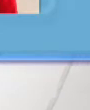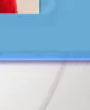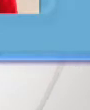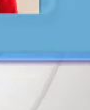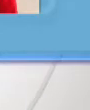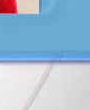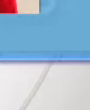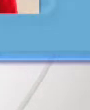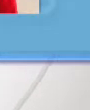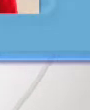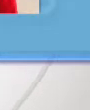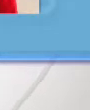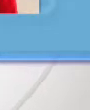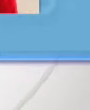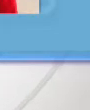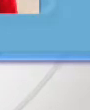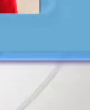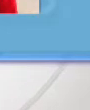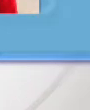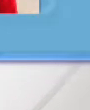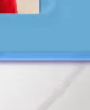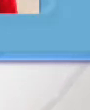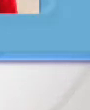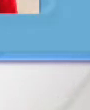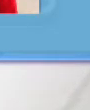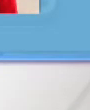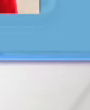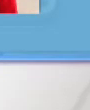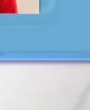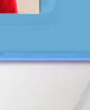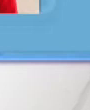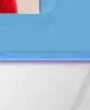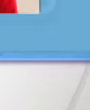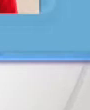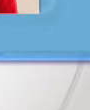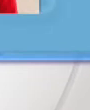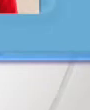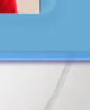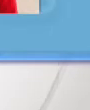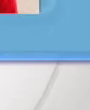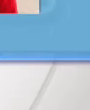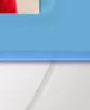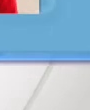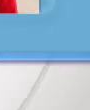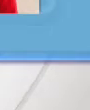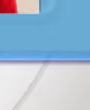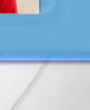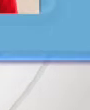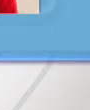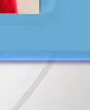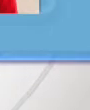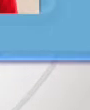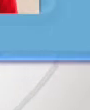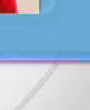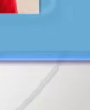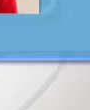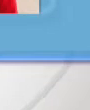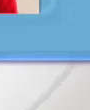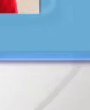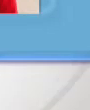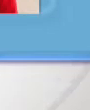la tortura no es cultura vicepresidenta de la asociación de protección animal de la comunidad de Madrid secretaria del patronato